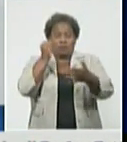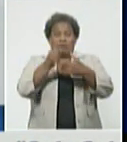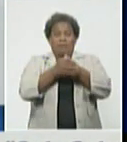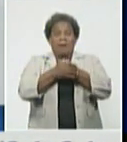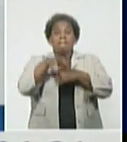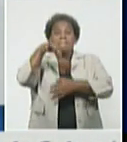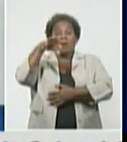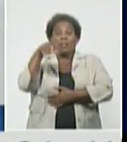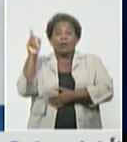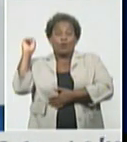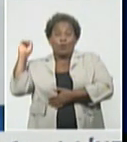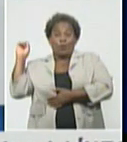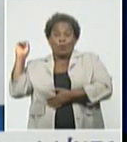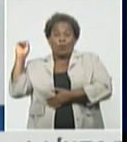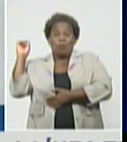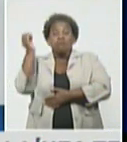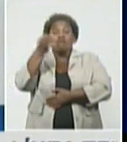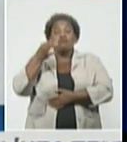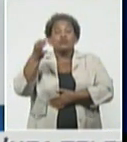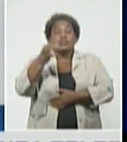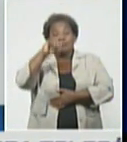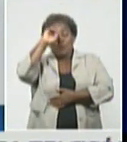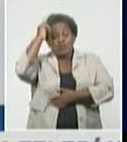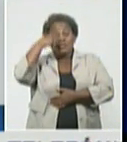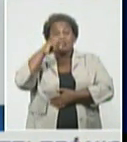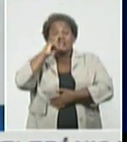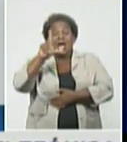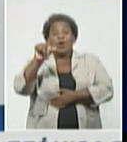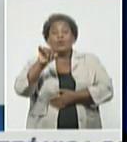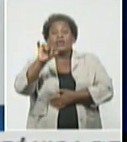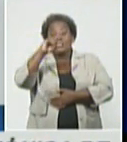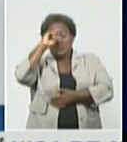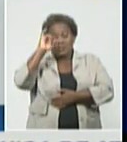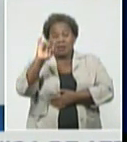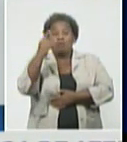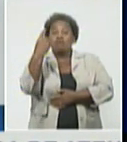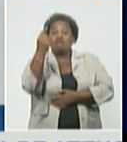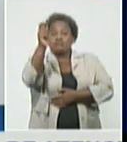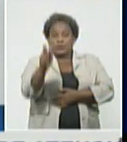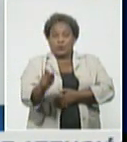Río, en el municipio San Luis, se confirma un caso que